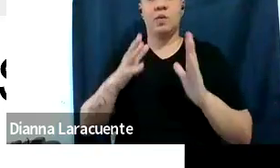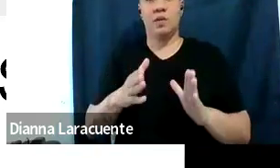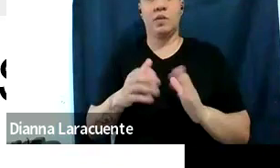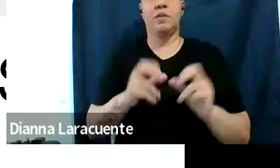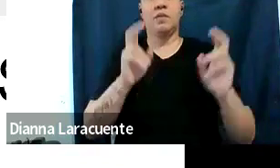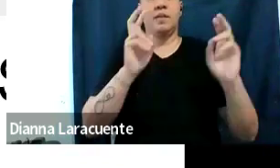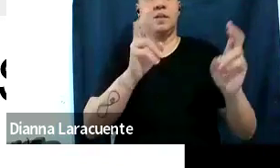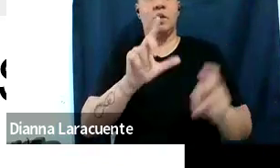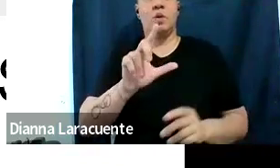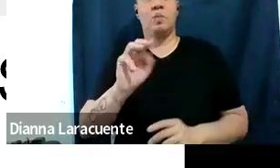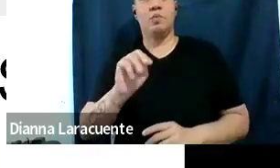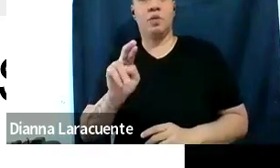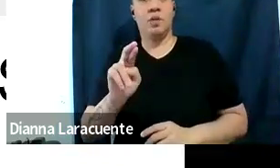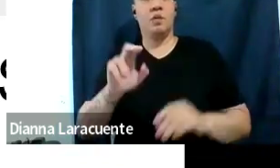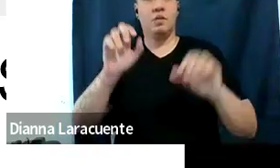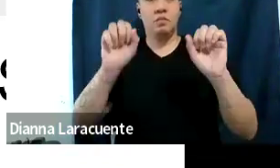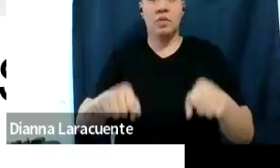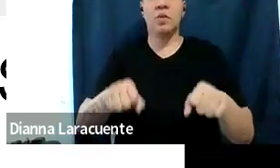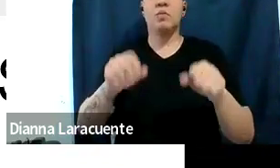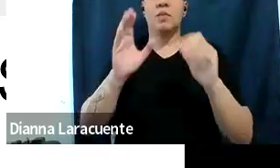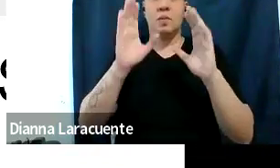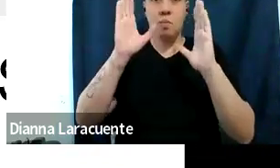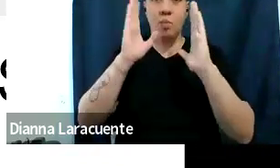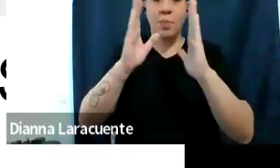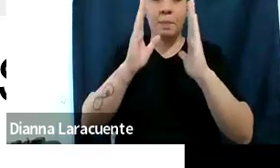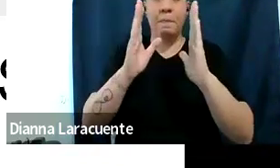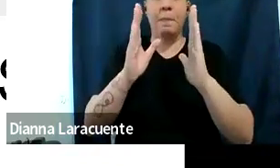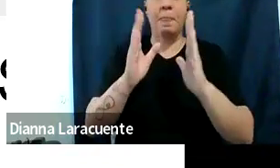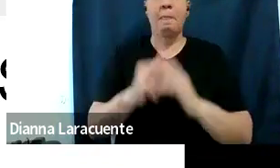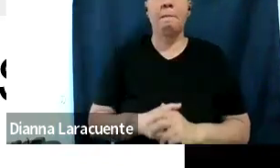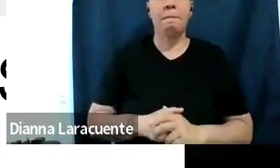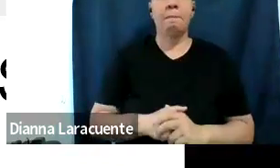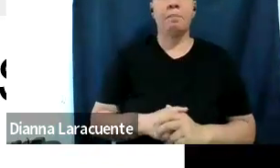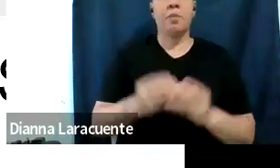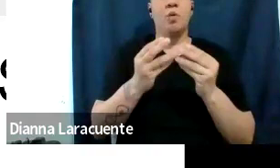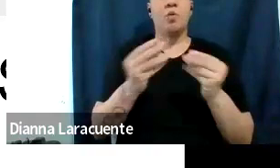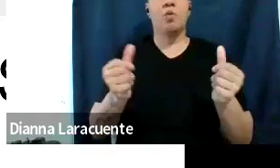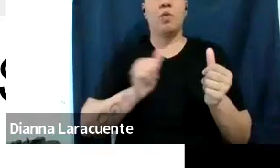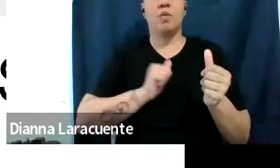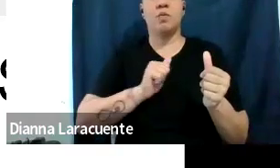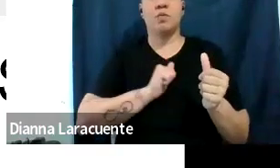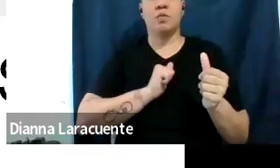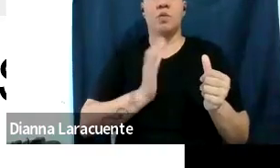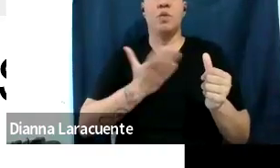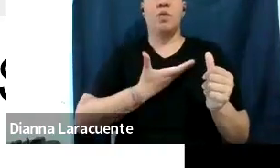Muñoz Rivera, debíamos y podíamos atender con soluciones propias nuestros